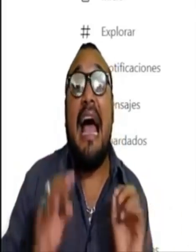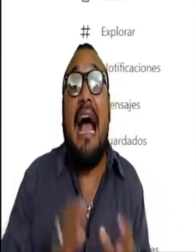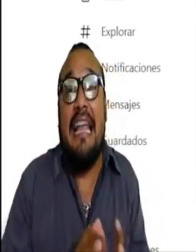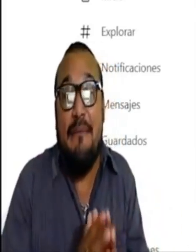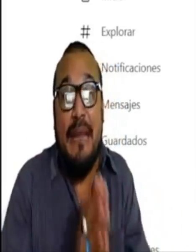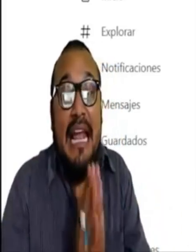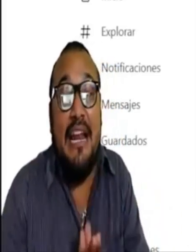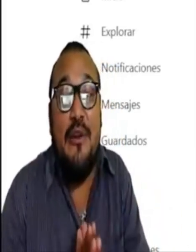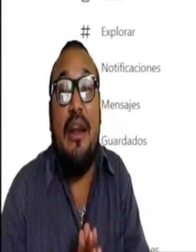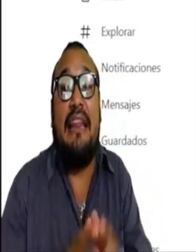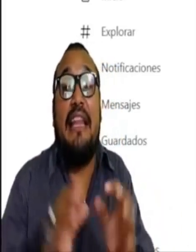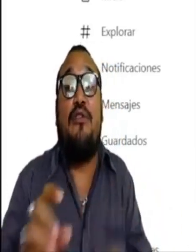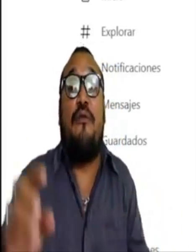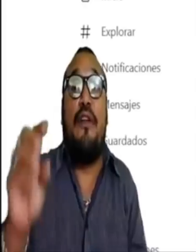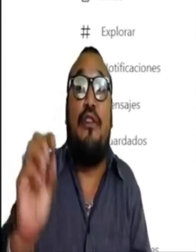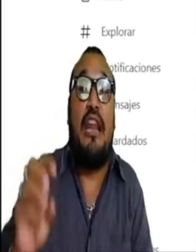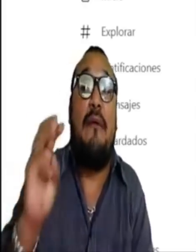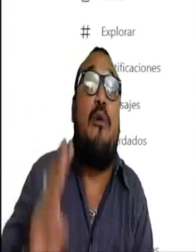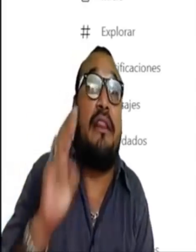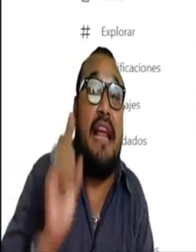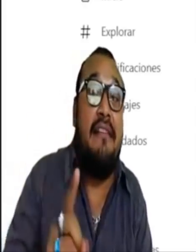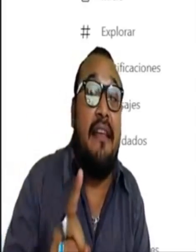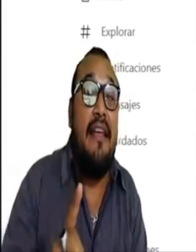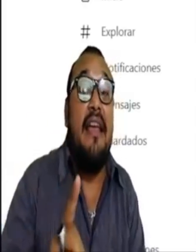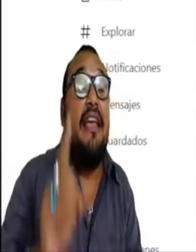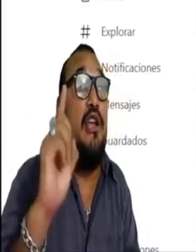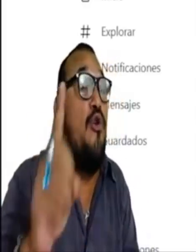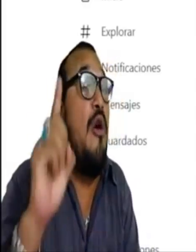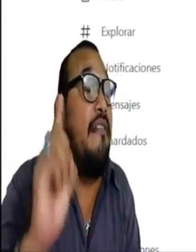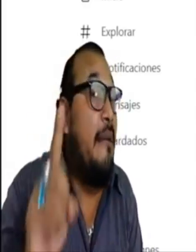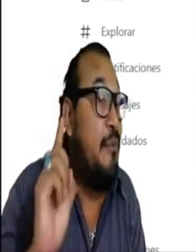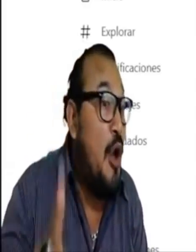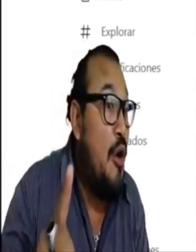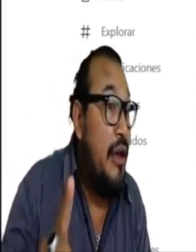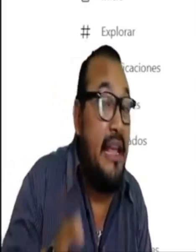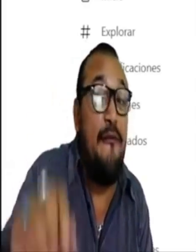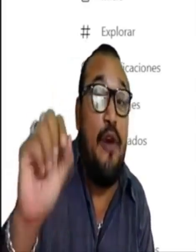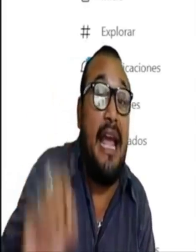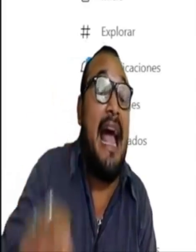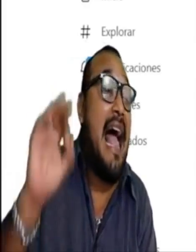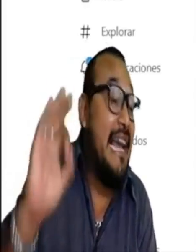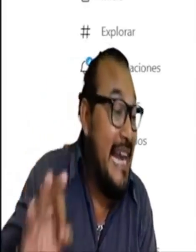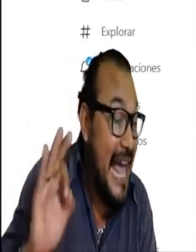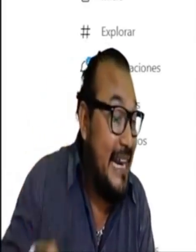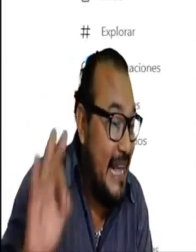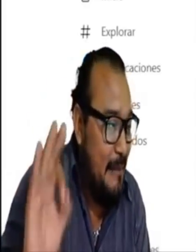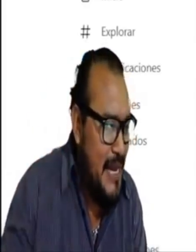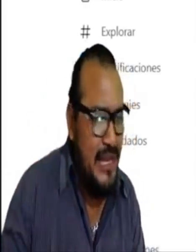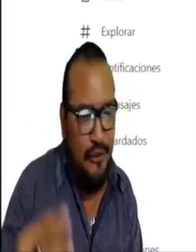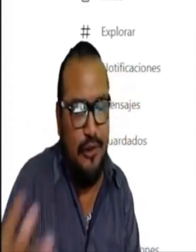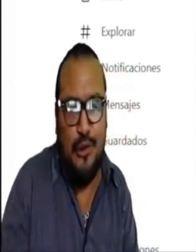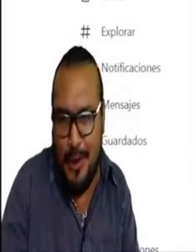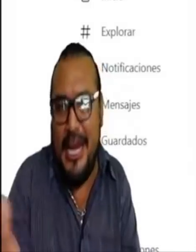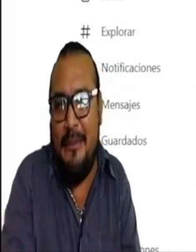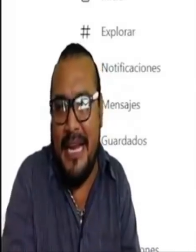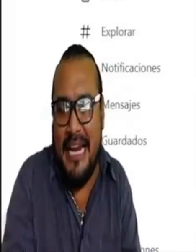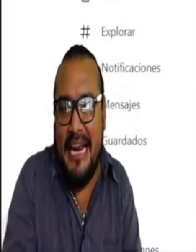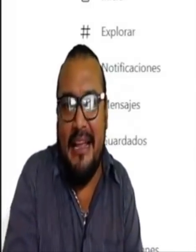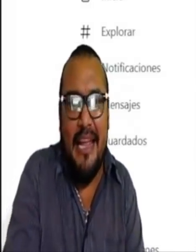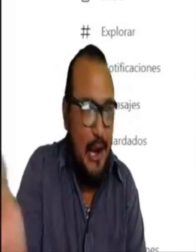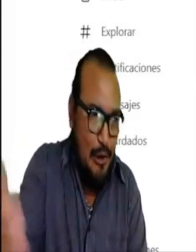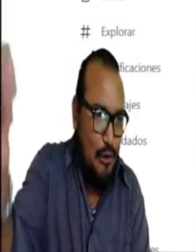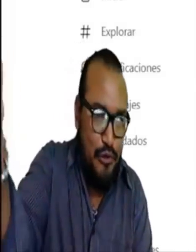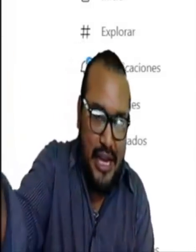hay en milenio latinos ofreció trabajo a 13 y uno aceptó que fue aguilar camín de hecho yo estuve hoy en la